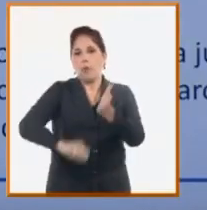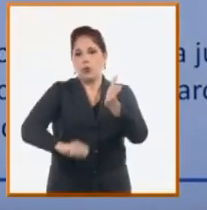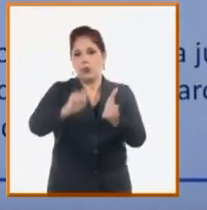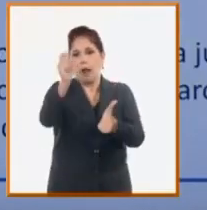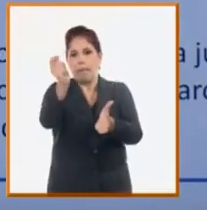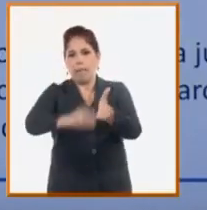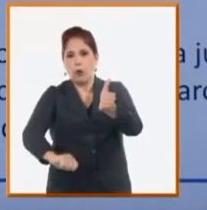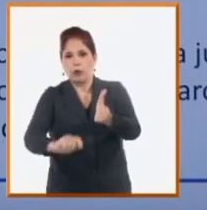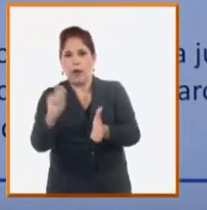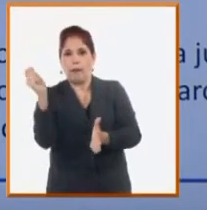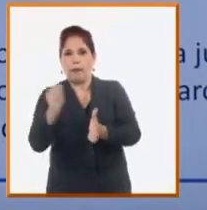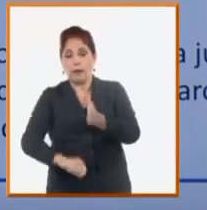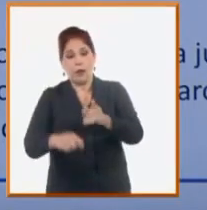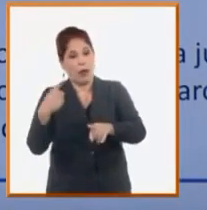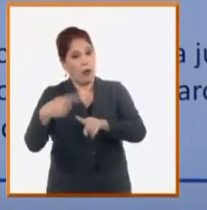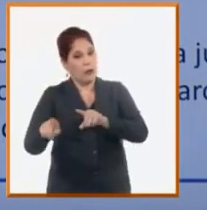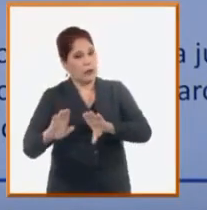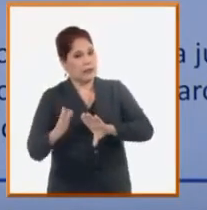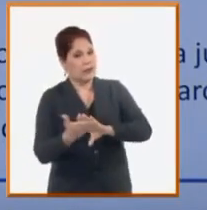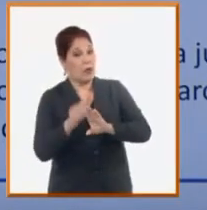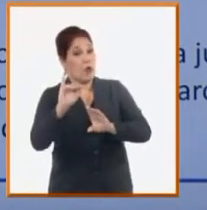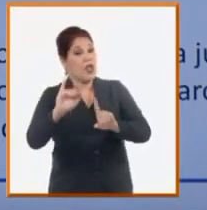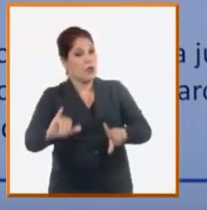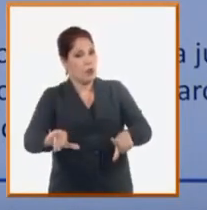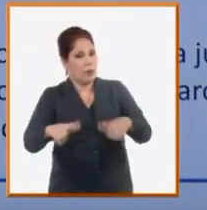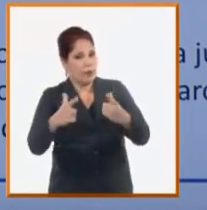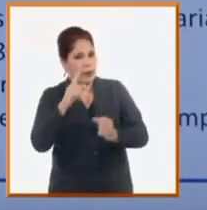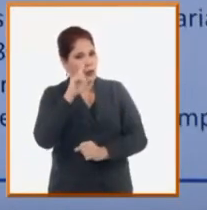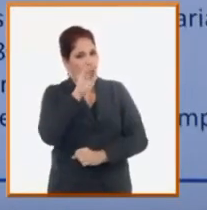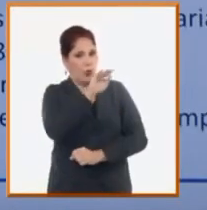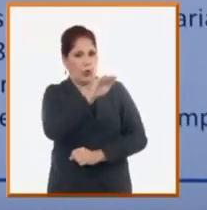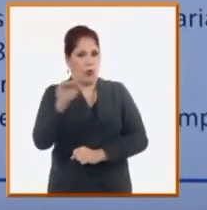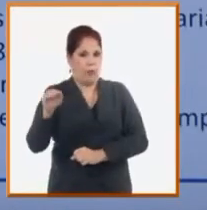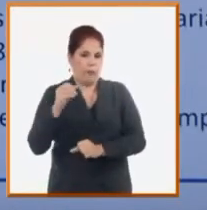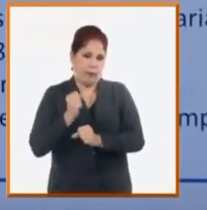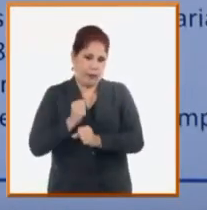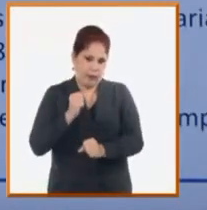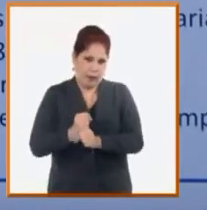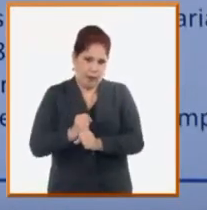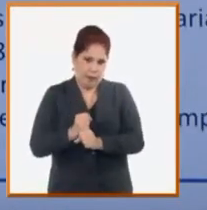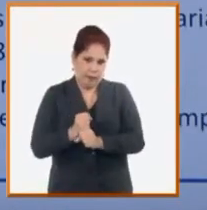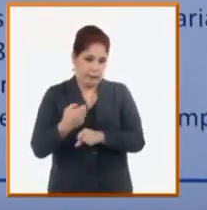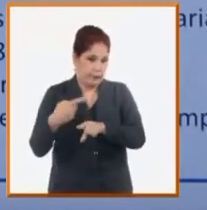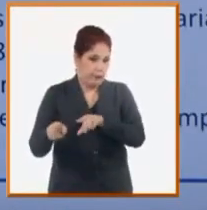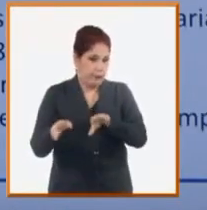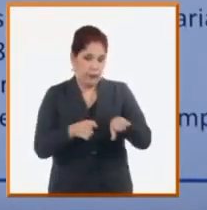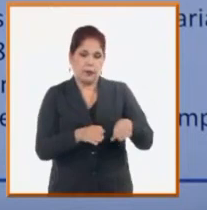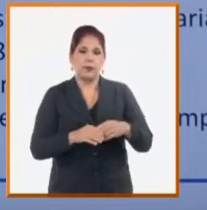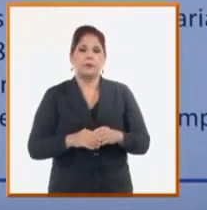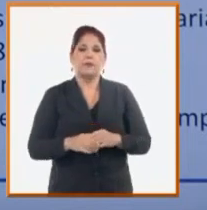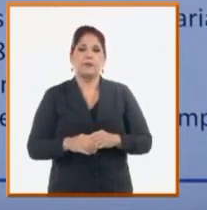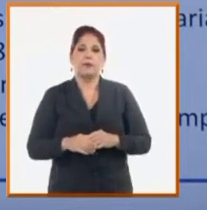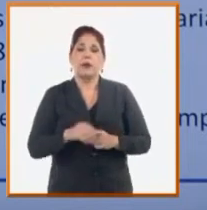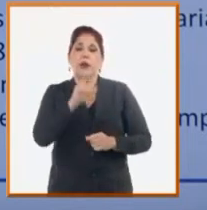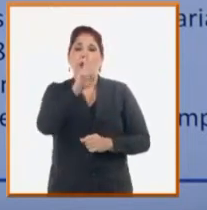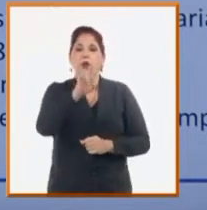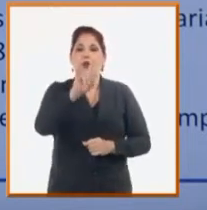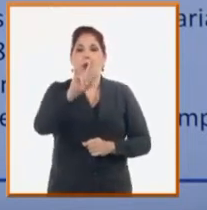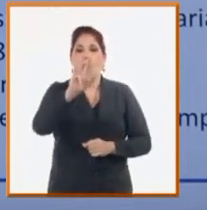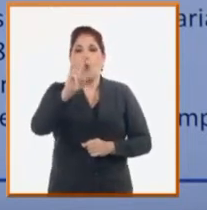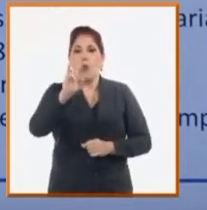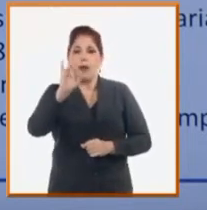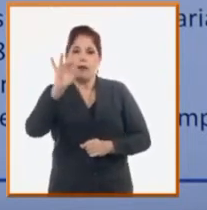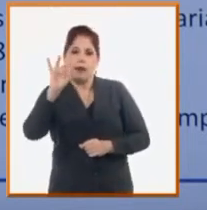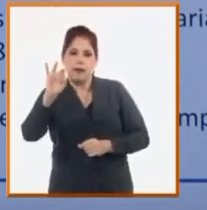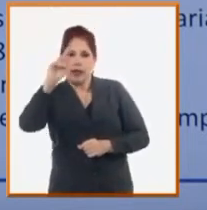otras sanciones a partir del incumplimiento de estas normas. Adelante. Asimismo, se llevaron a cabo 97 inspecciones